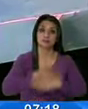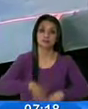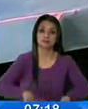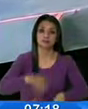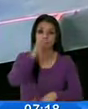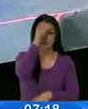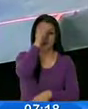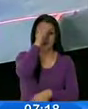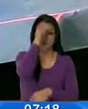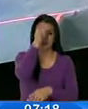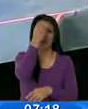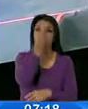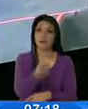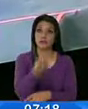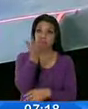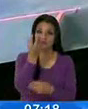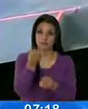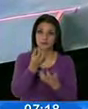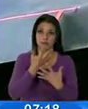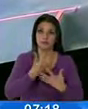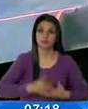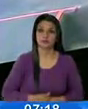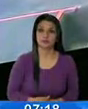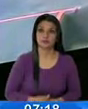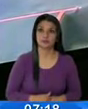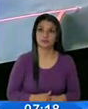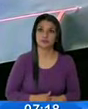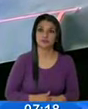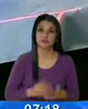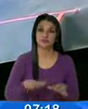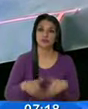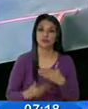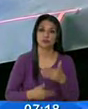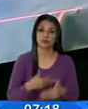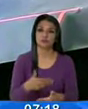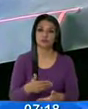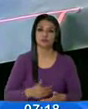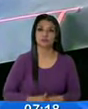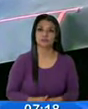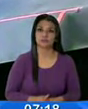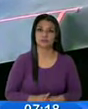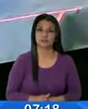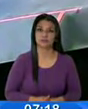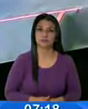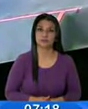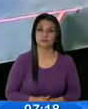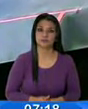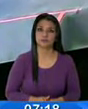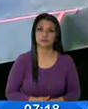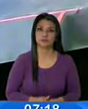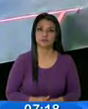domingo. Así que, Sofía, buenos días, cuéntanos un poquito cómo se ha ido desarrollando esto.